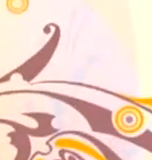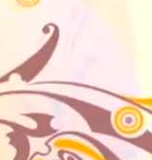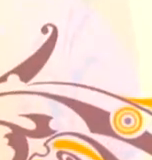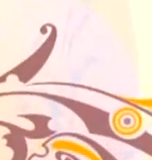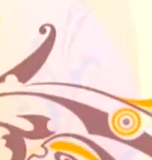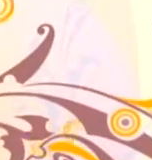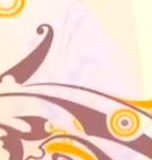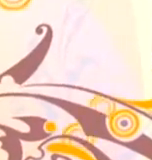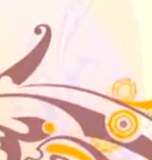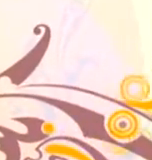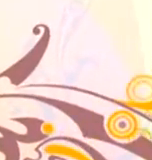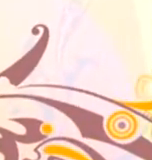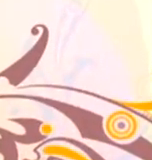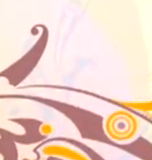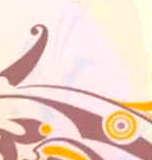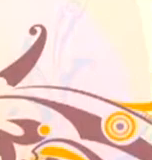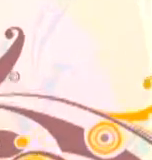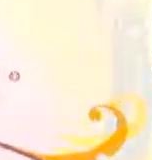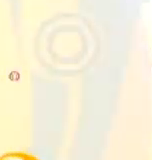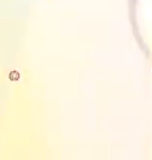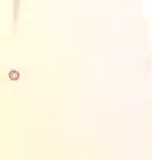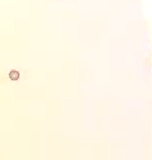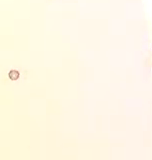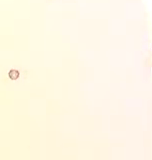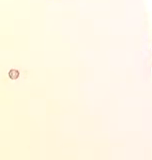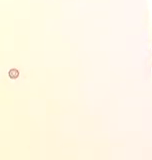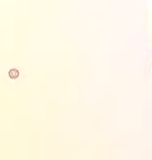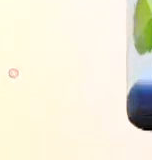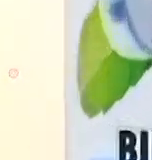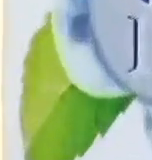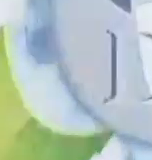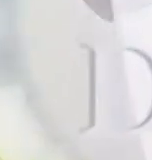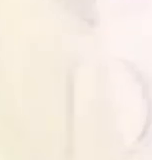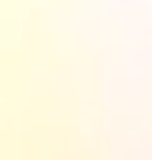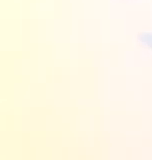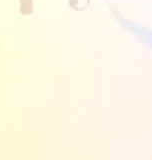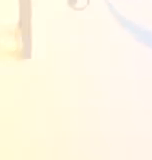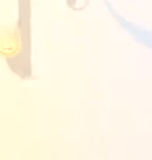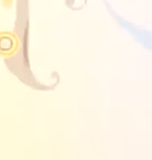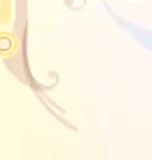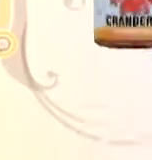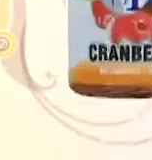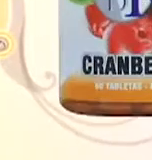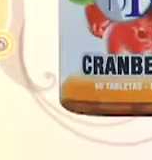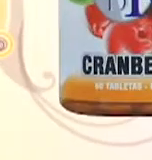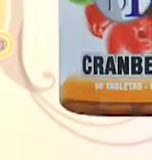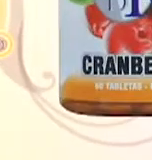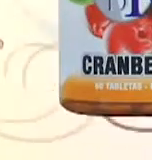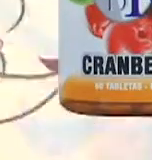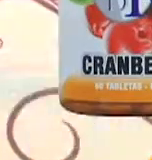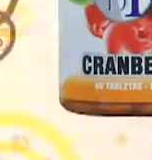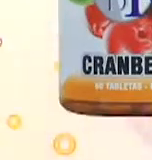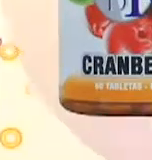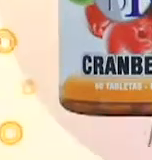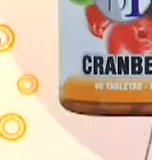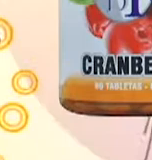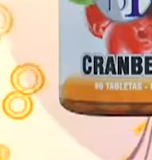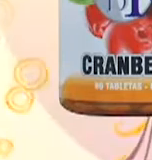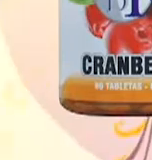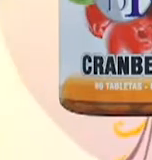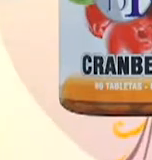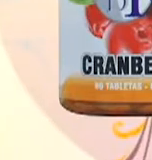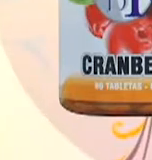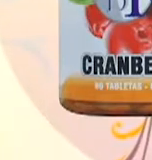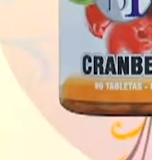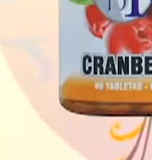los arándanos o berries. El azul es el bilberry en casos de cataratas, glaucomas y retinopatía diabética. El amarillo es